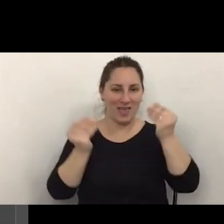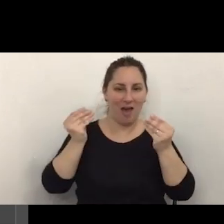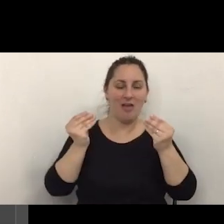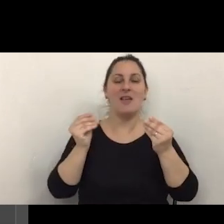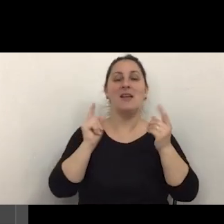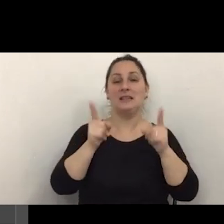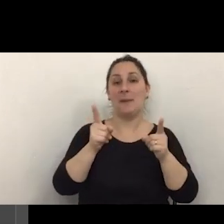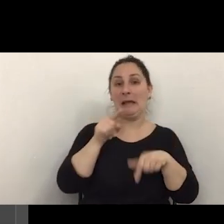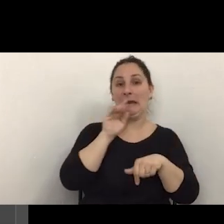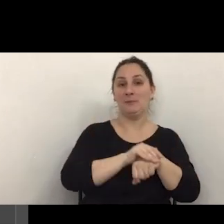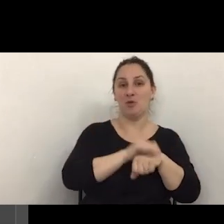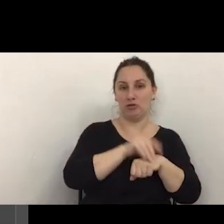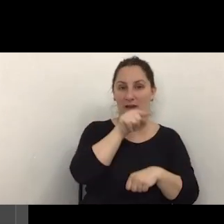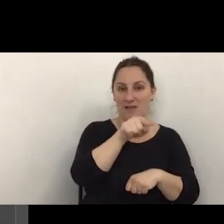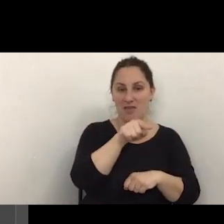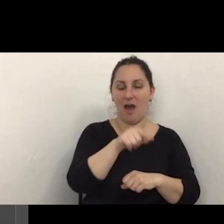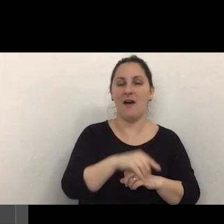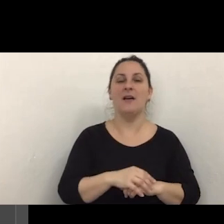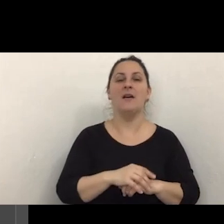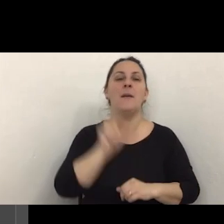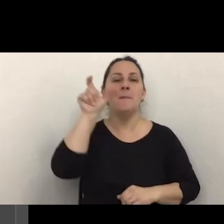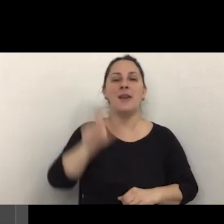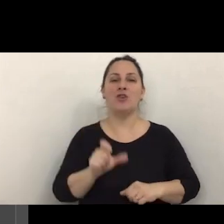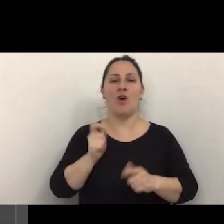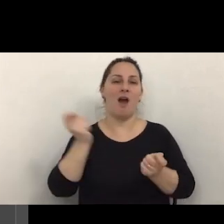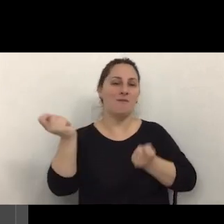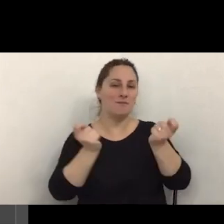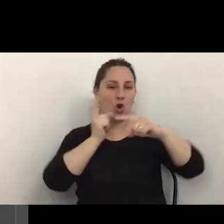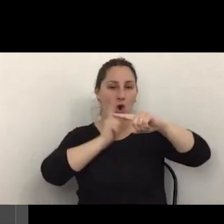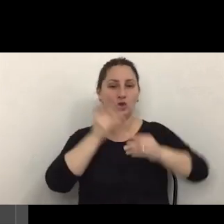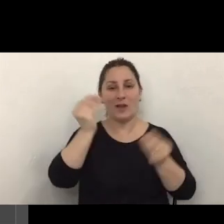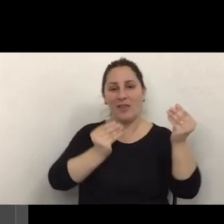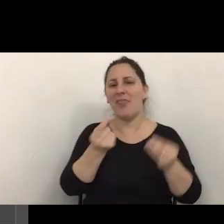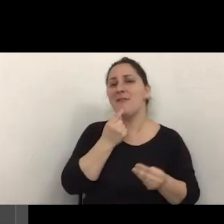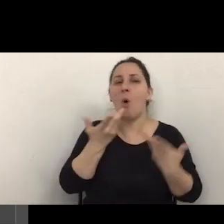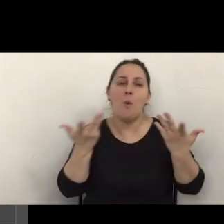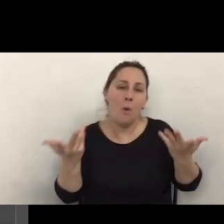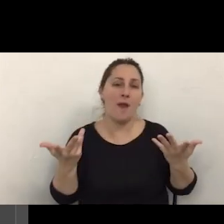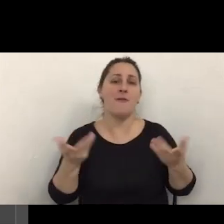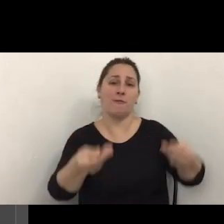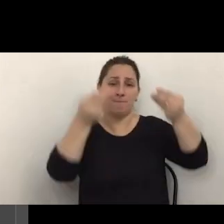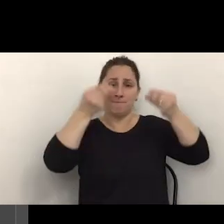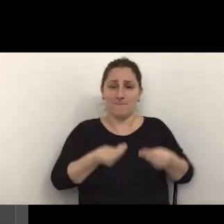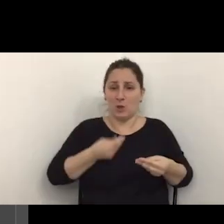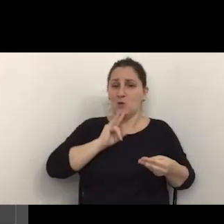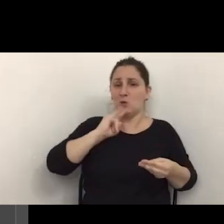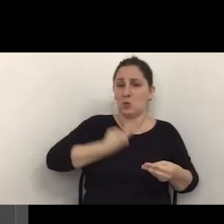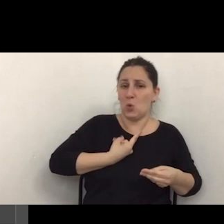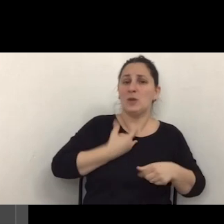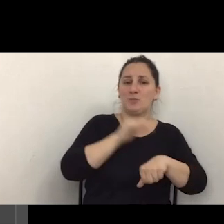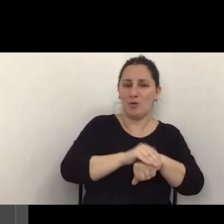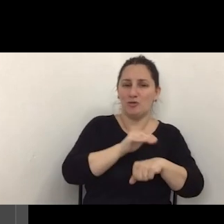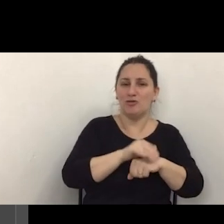de responsabilidad. El que manejaba las cuestiones contables dijo, bueno, pero me lo dieron a mí, sucede mucho con el tema de